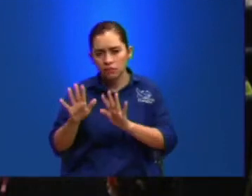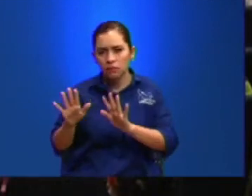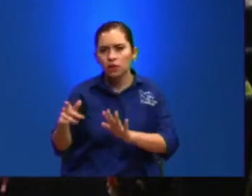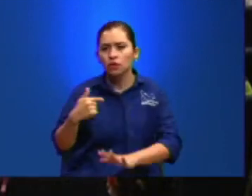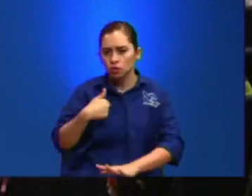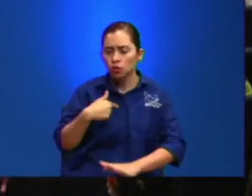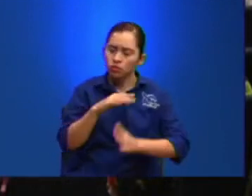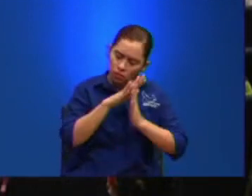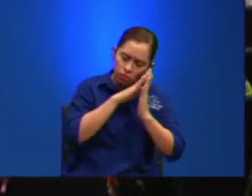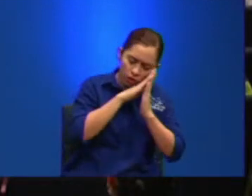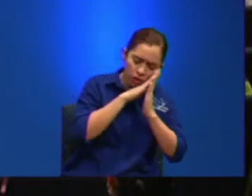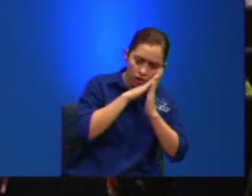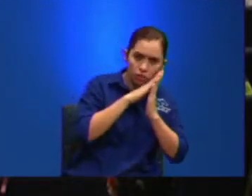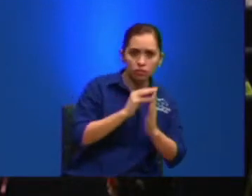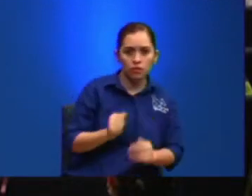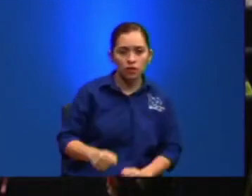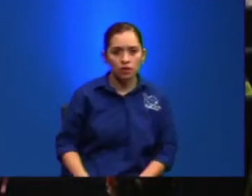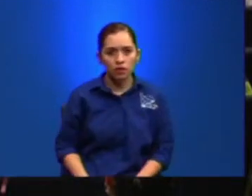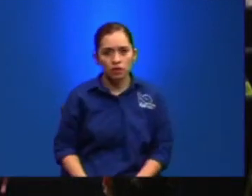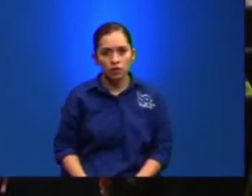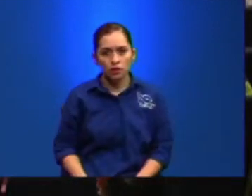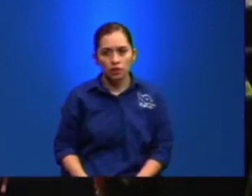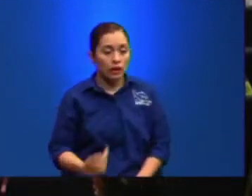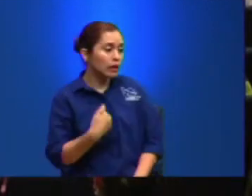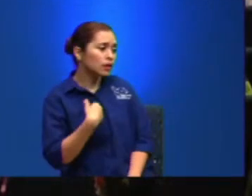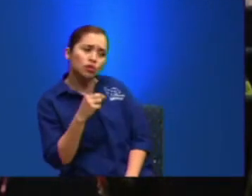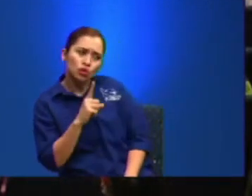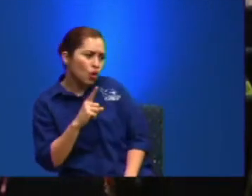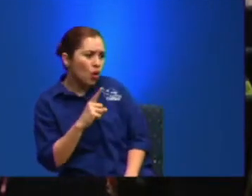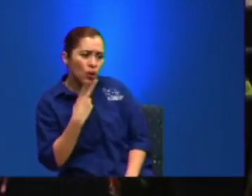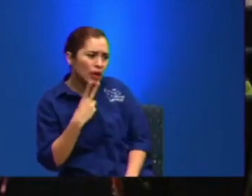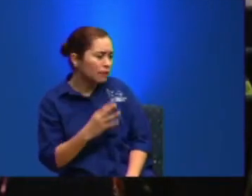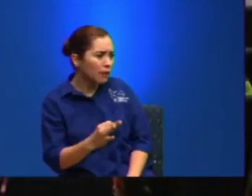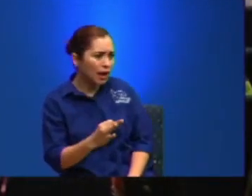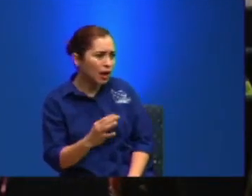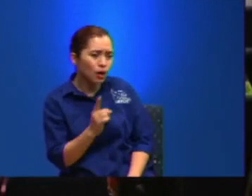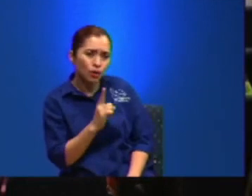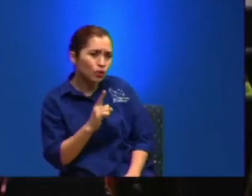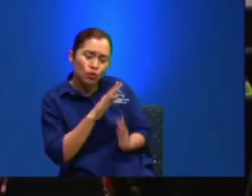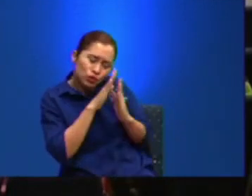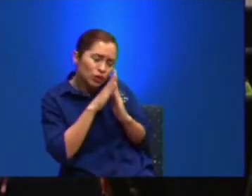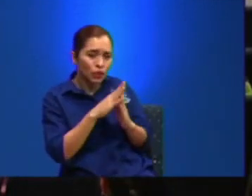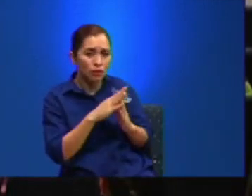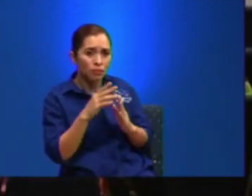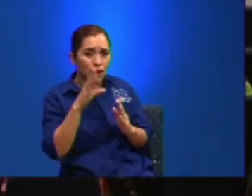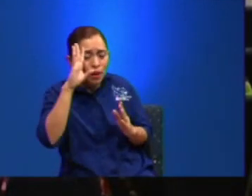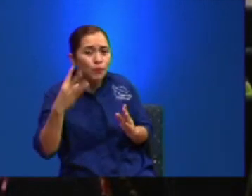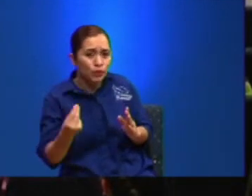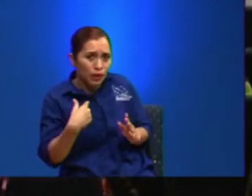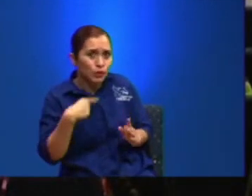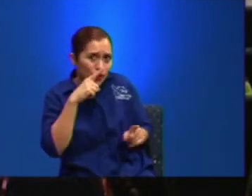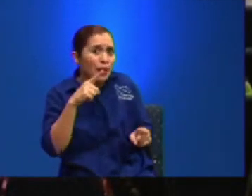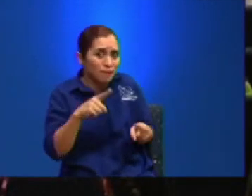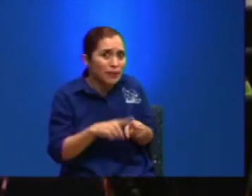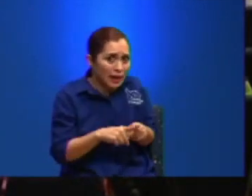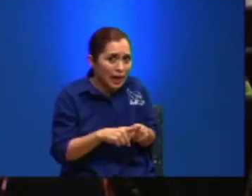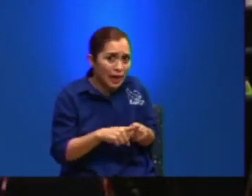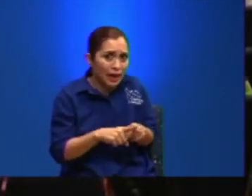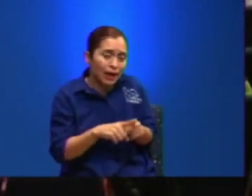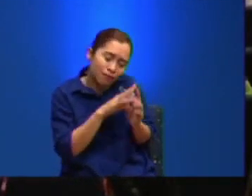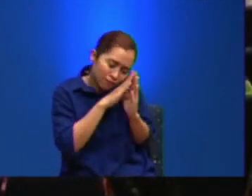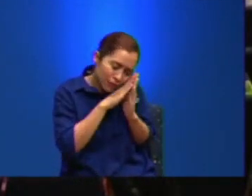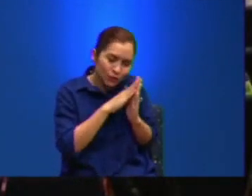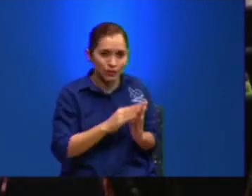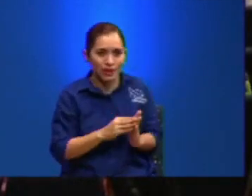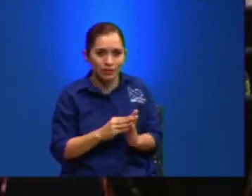no hermanos que si no me contesta yo te voy a limpiar el iga banega y si hubiera tenido un amigo